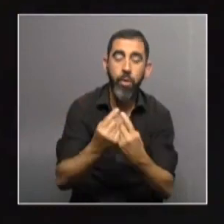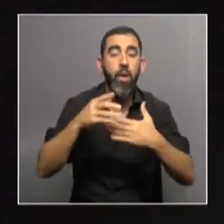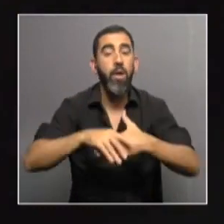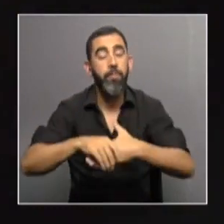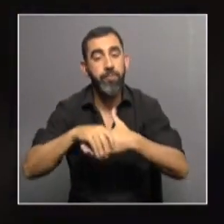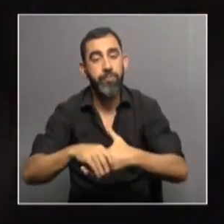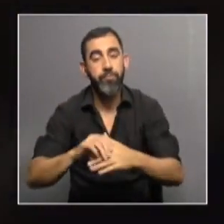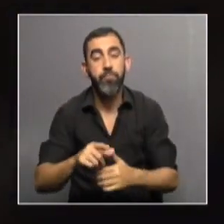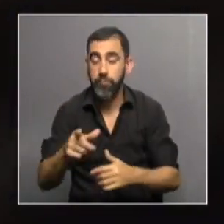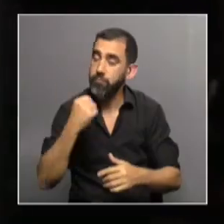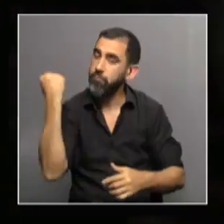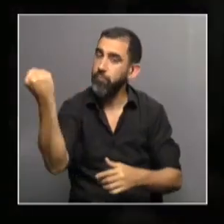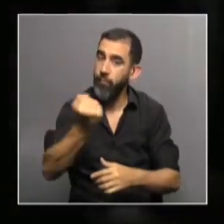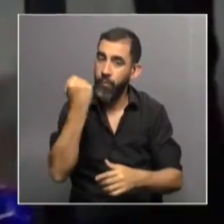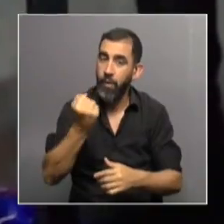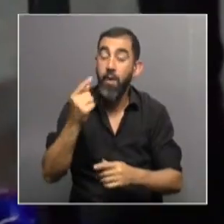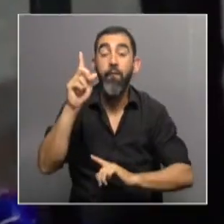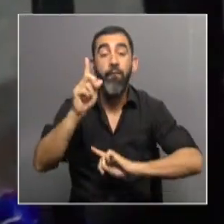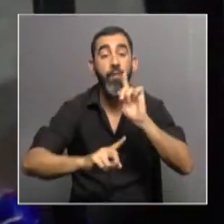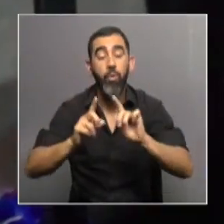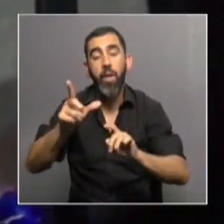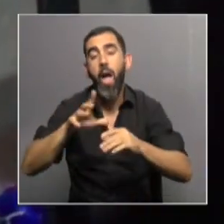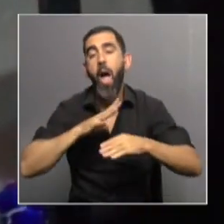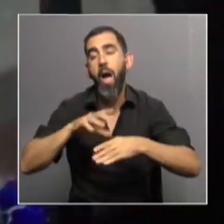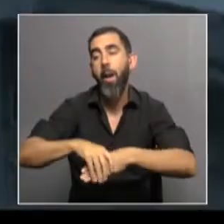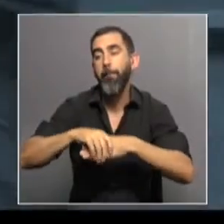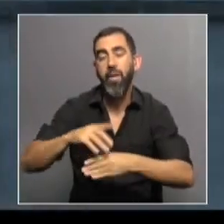y eso es muy importante en esta facultad la gente se hace amigos